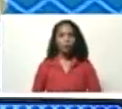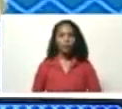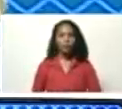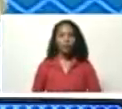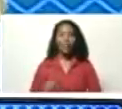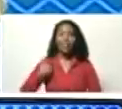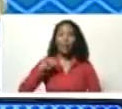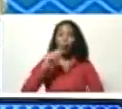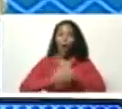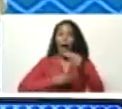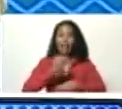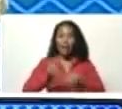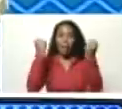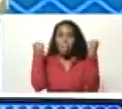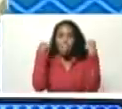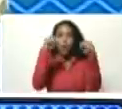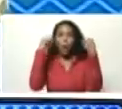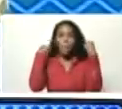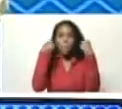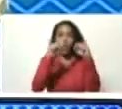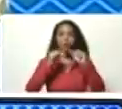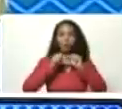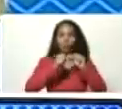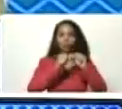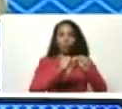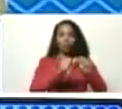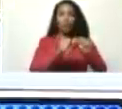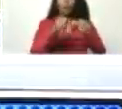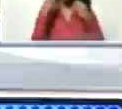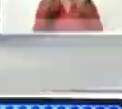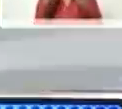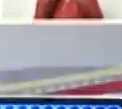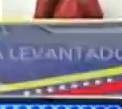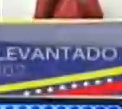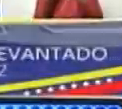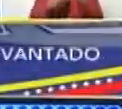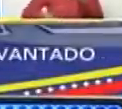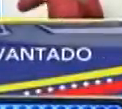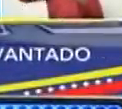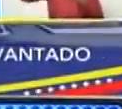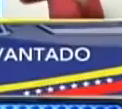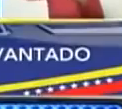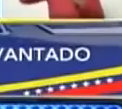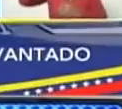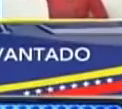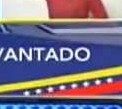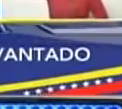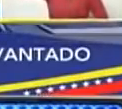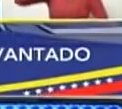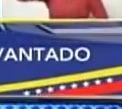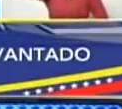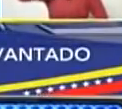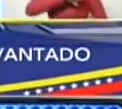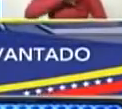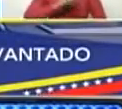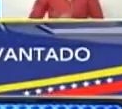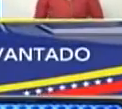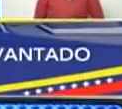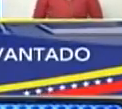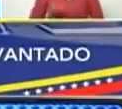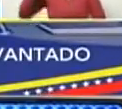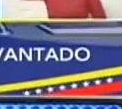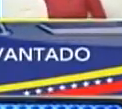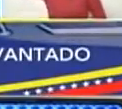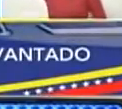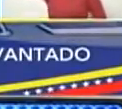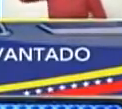Tenemos que hacer un ejercicio permanente para nutrir la conciencia histórica, la